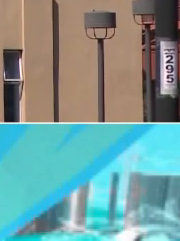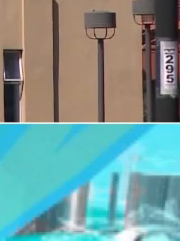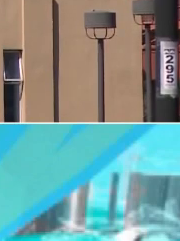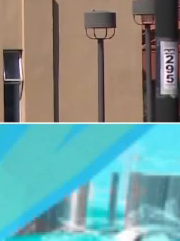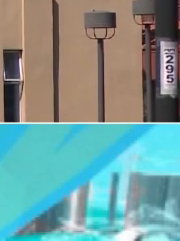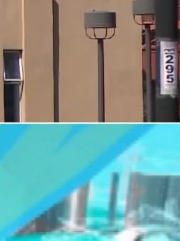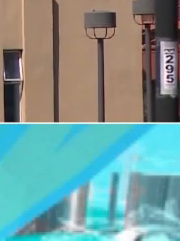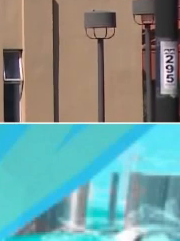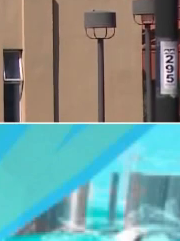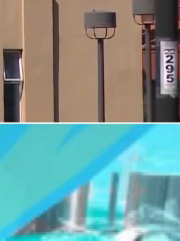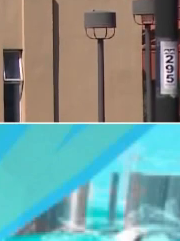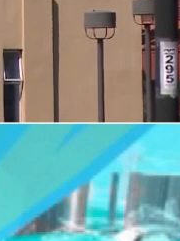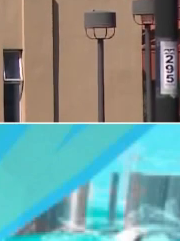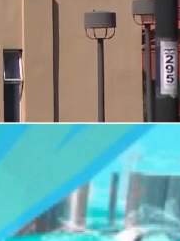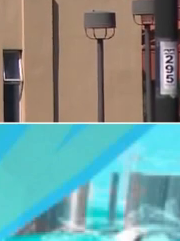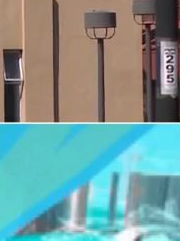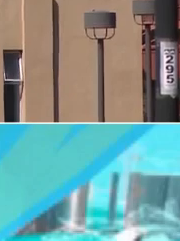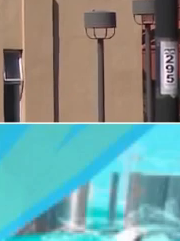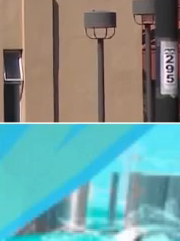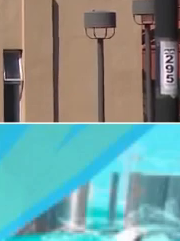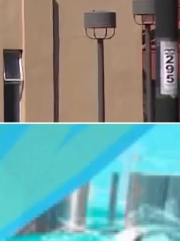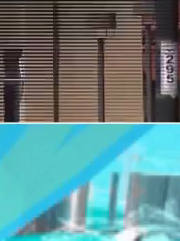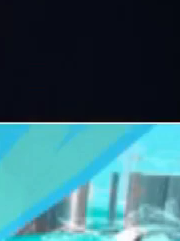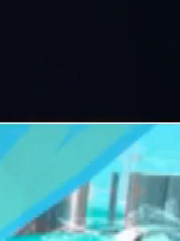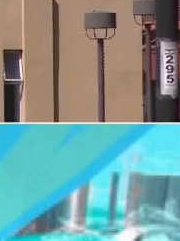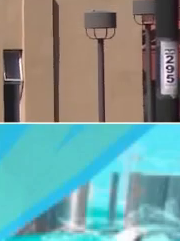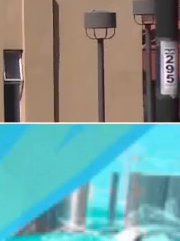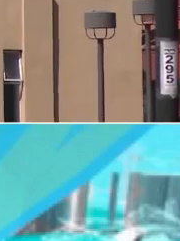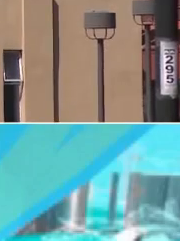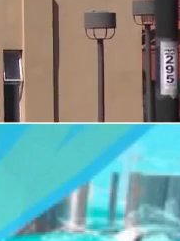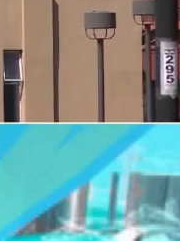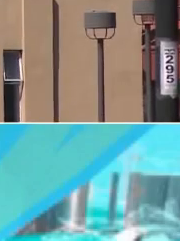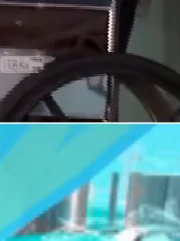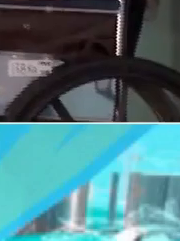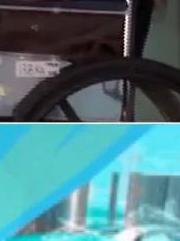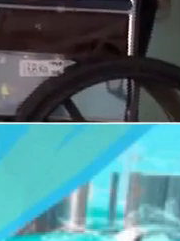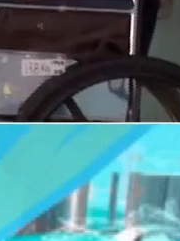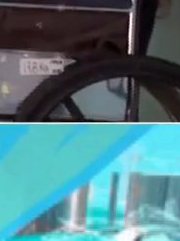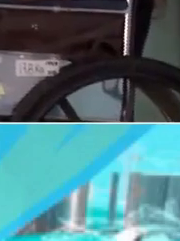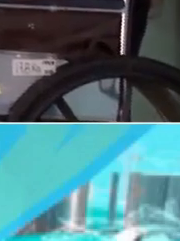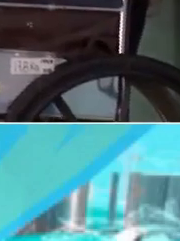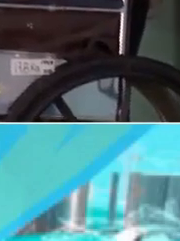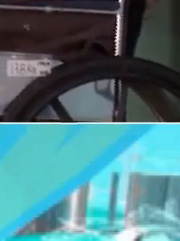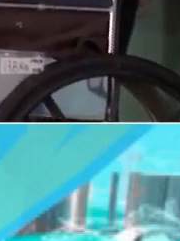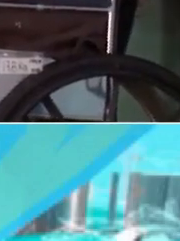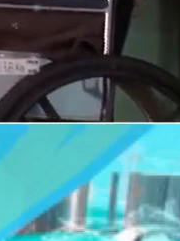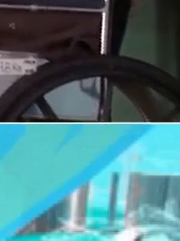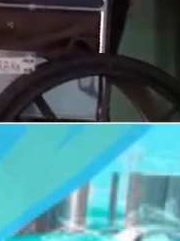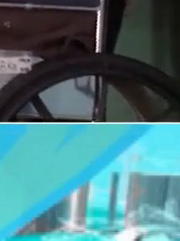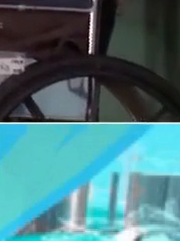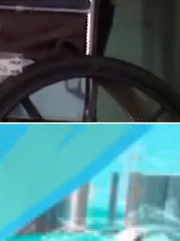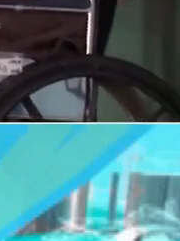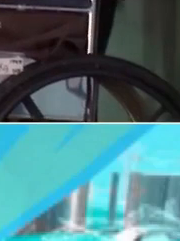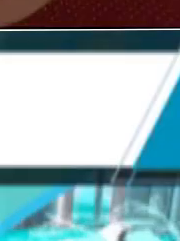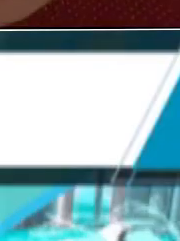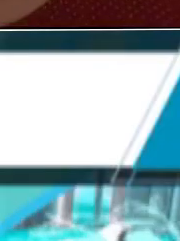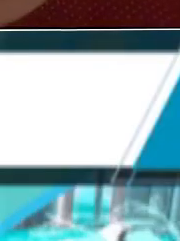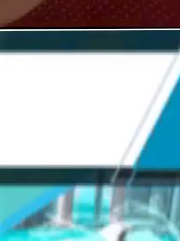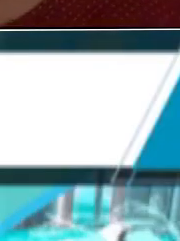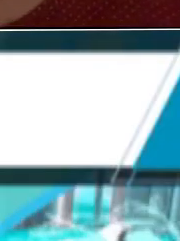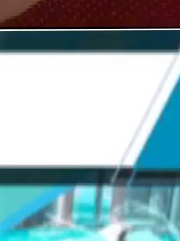mayores que tenemos en este momento en cuarentena, vigilando para que asegurarnos que no presenten ningún síntoma del